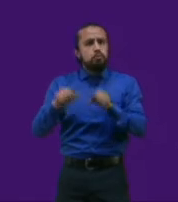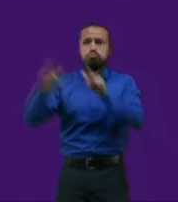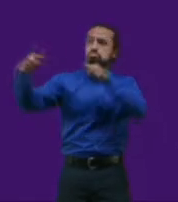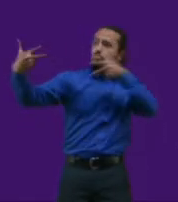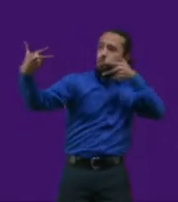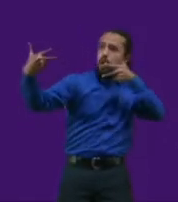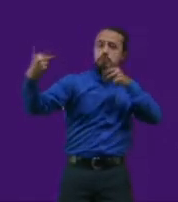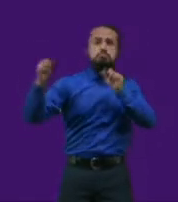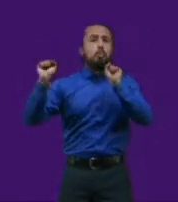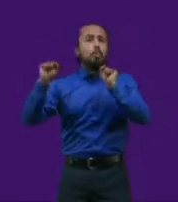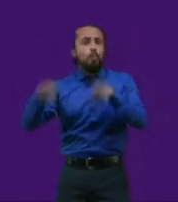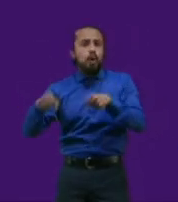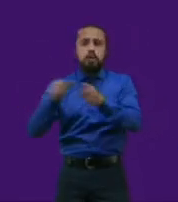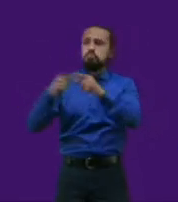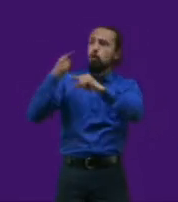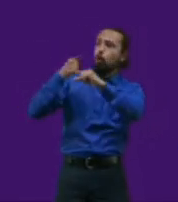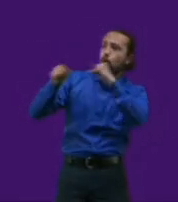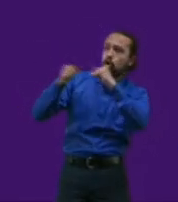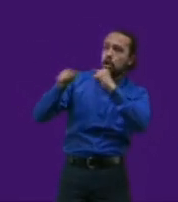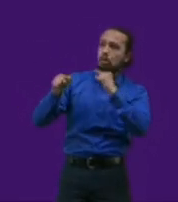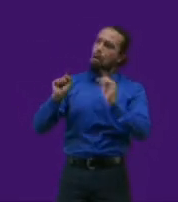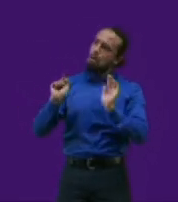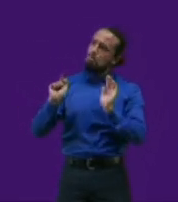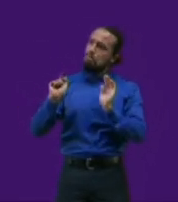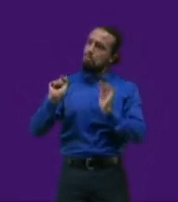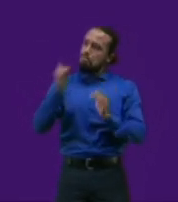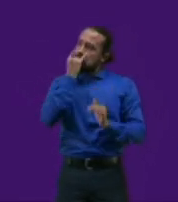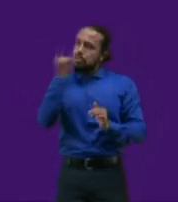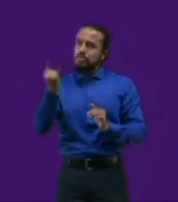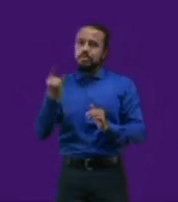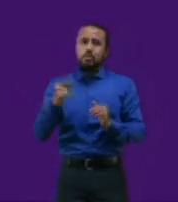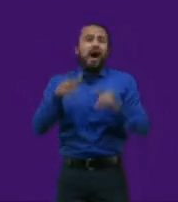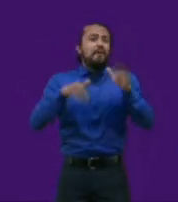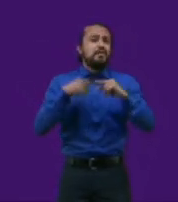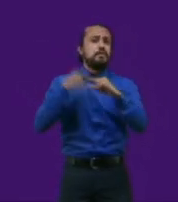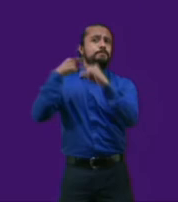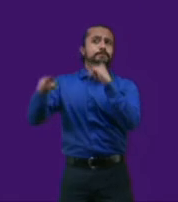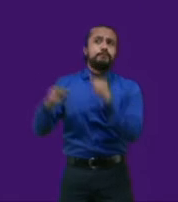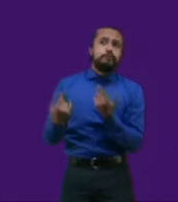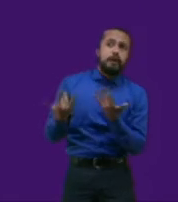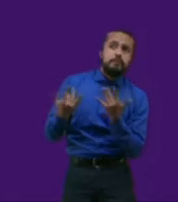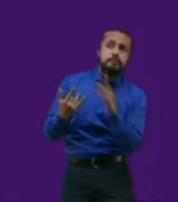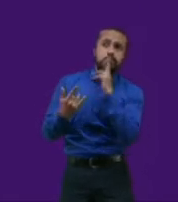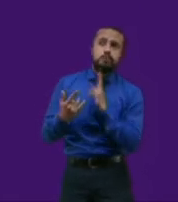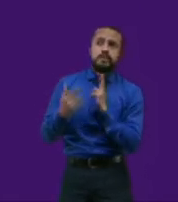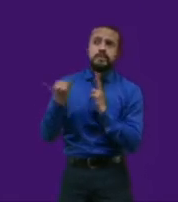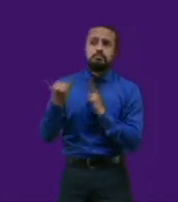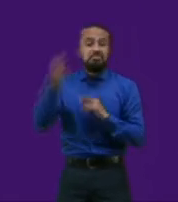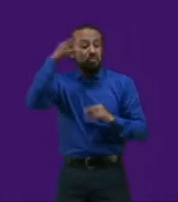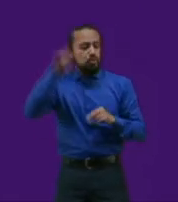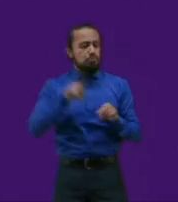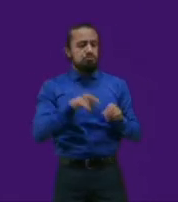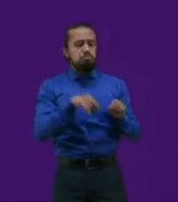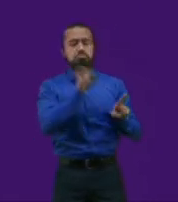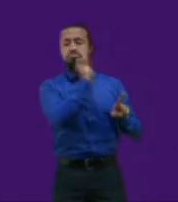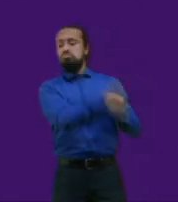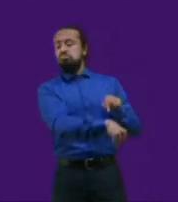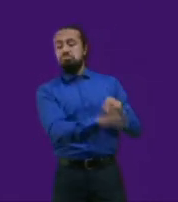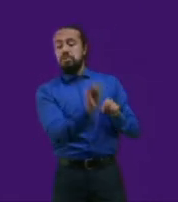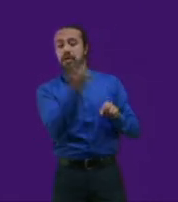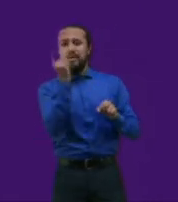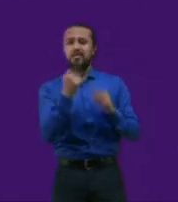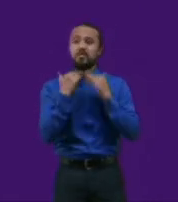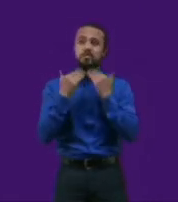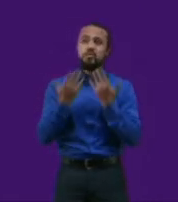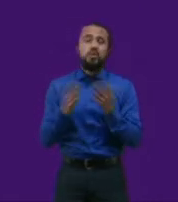mismo se mete cosas en la cabeza y es como, ah, ¿será que me van a responder? ¿Será que como que sí me ven? O sea, como que, pues, hazlo.